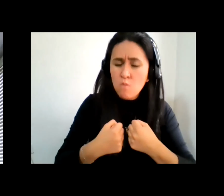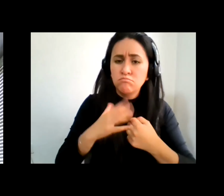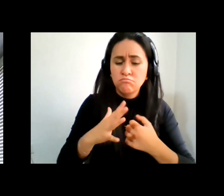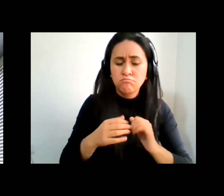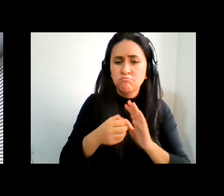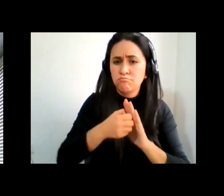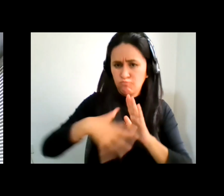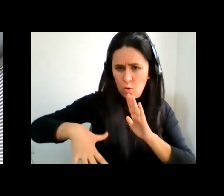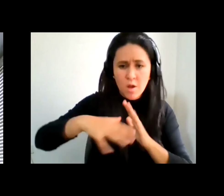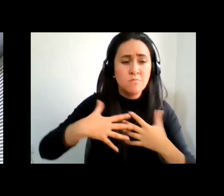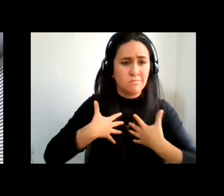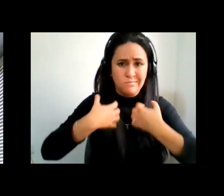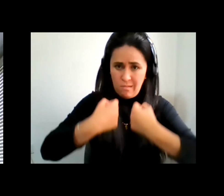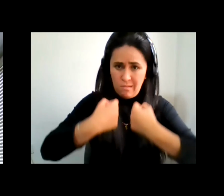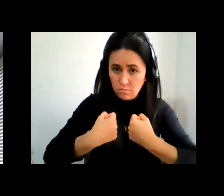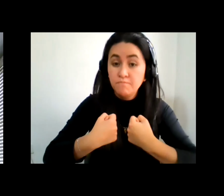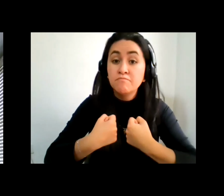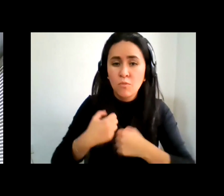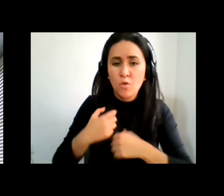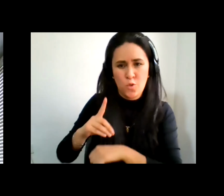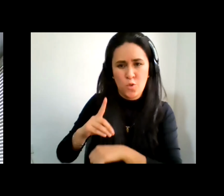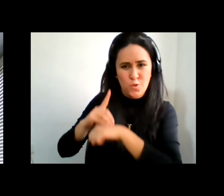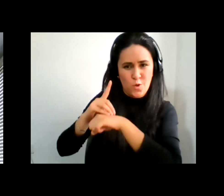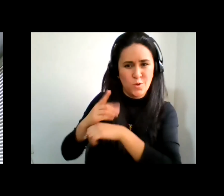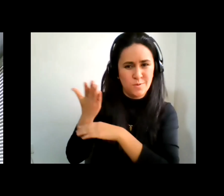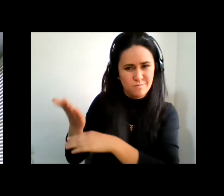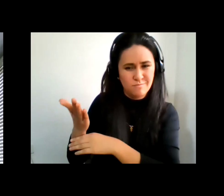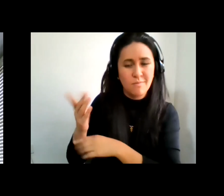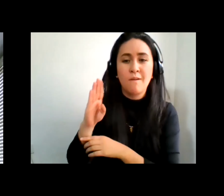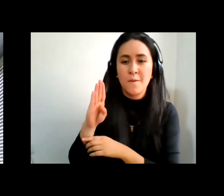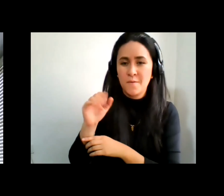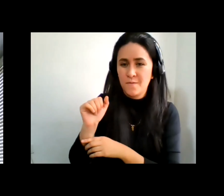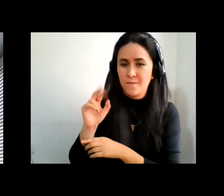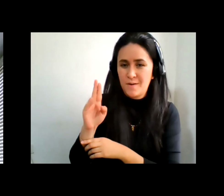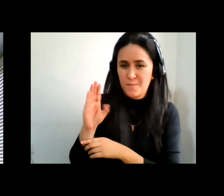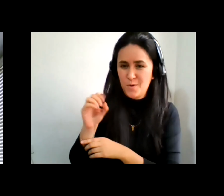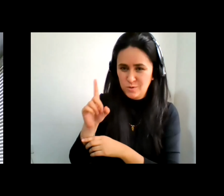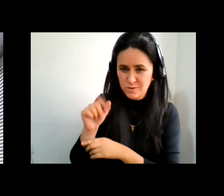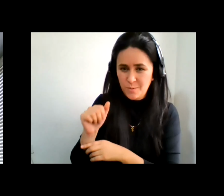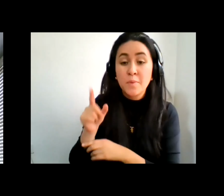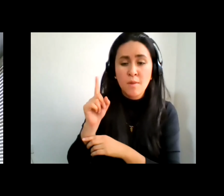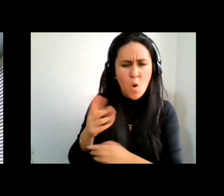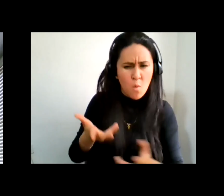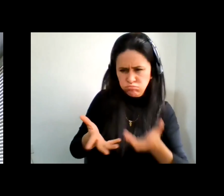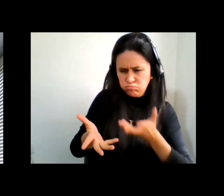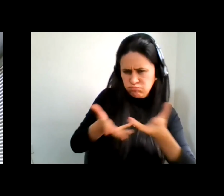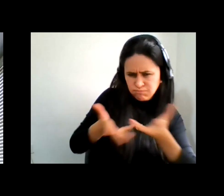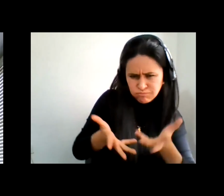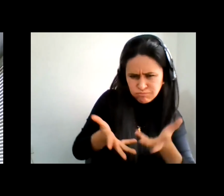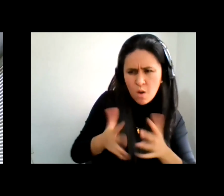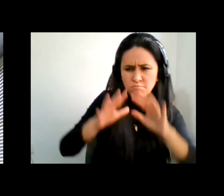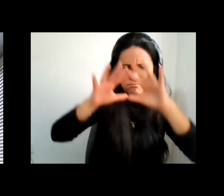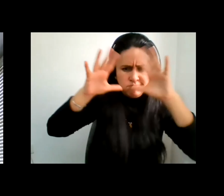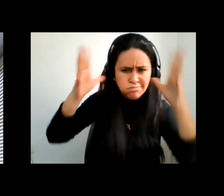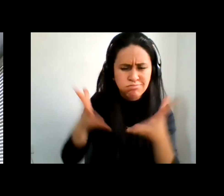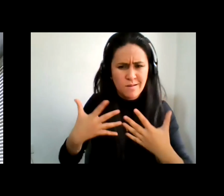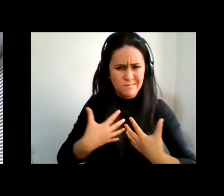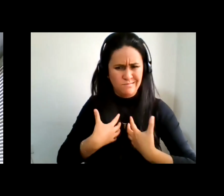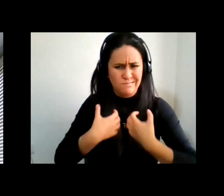ha planteado el doctor Barbosa, y en los objetivos de la estrategia de salud universal, ¿no? En un contexto